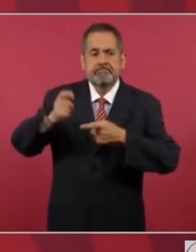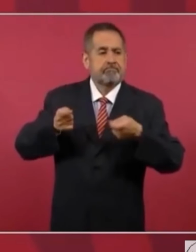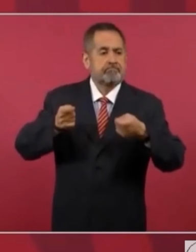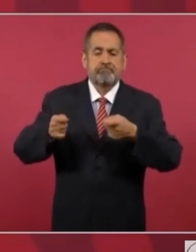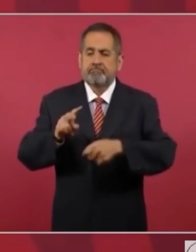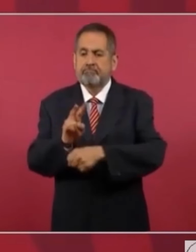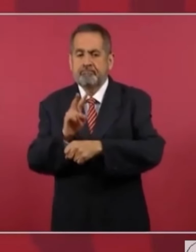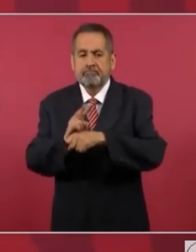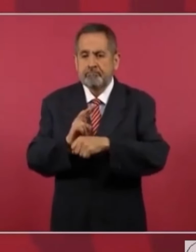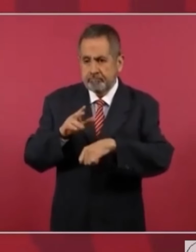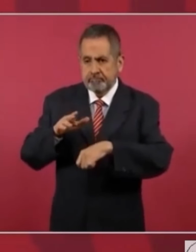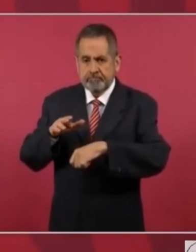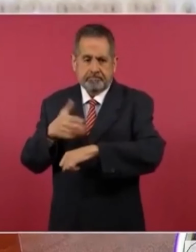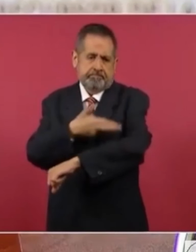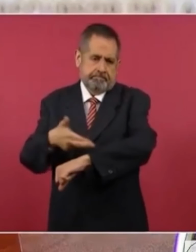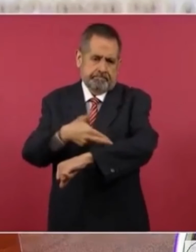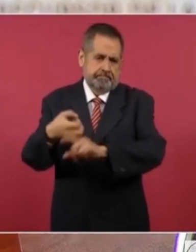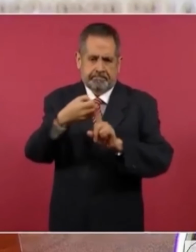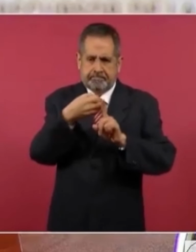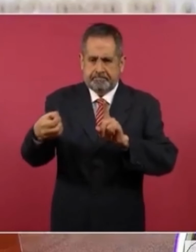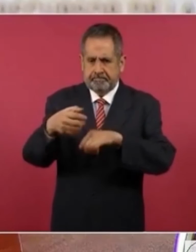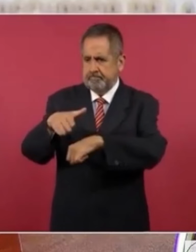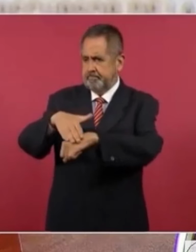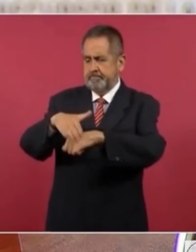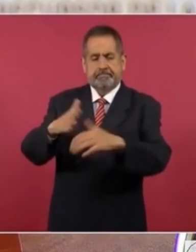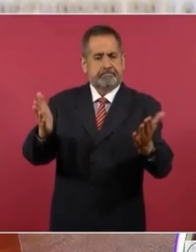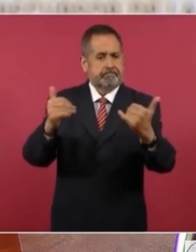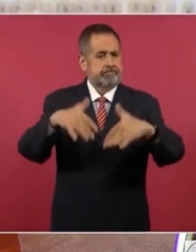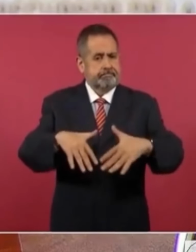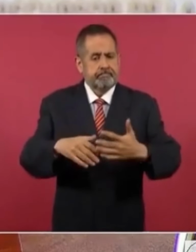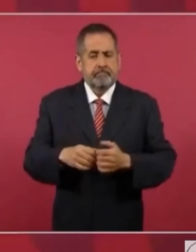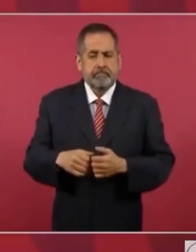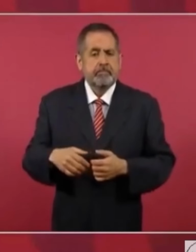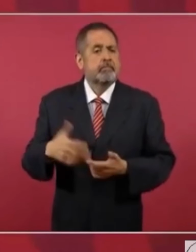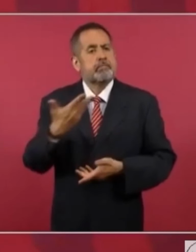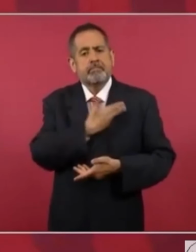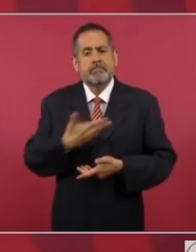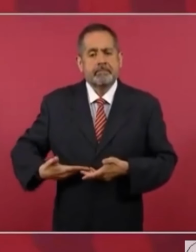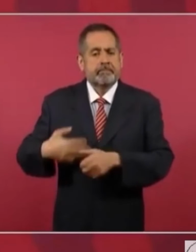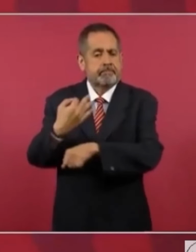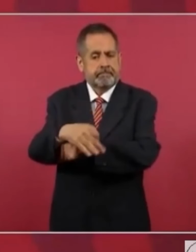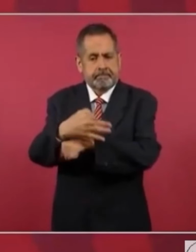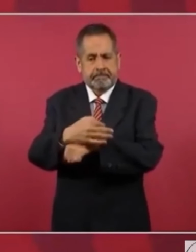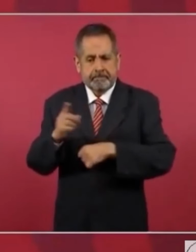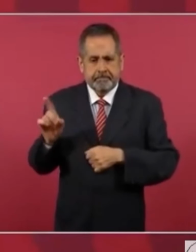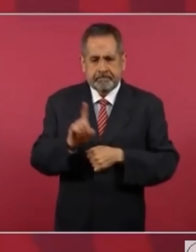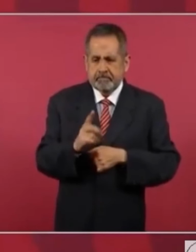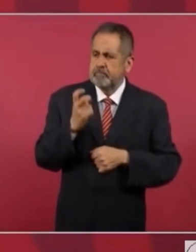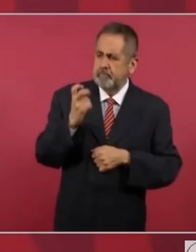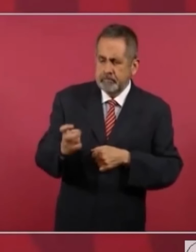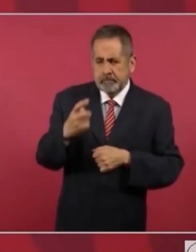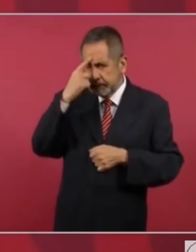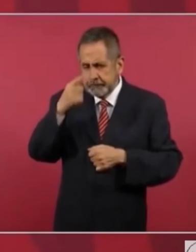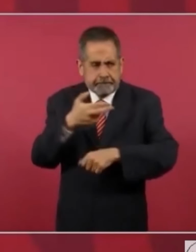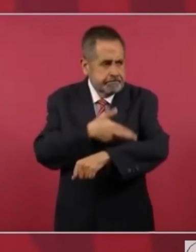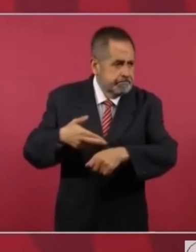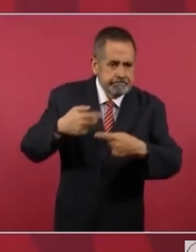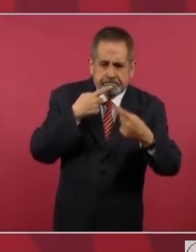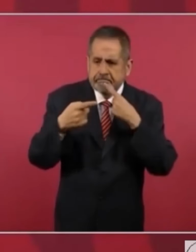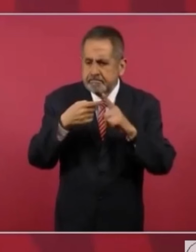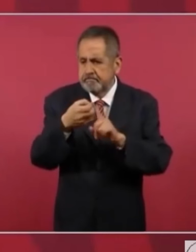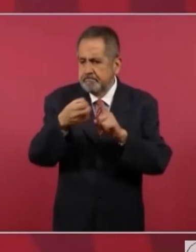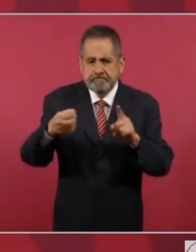que convoquen elecciones, un presidente interino con ese propósito,